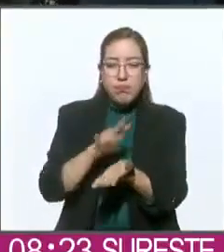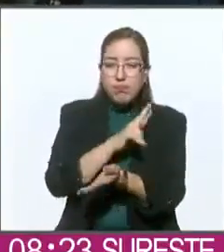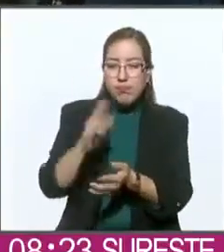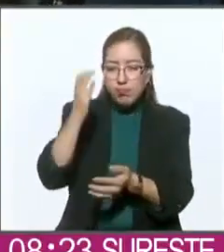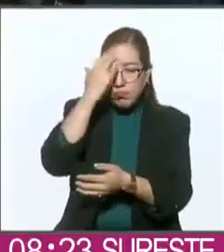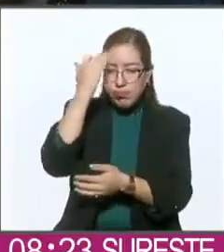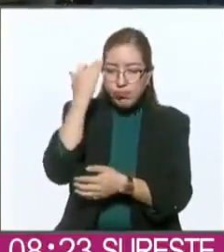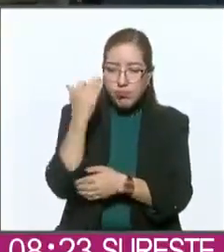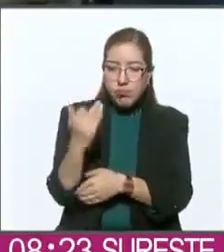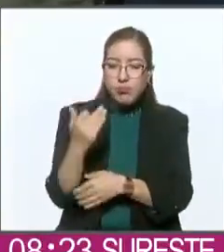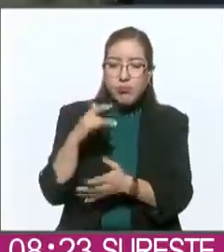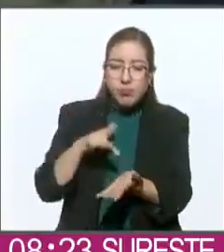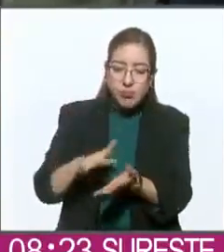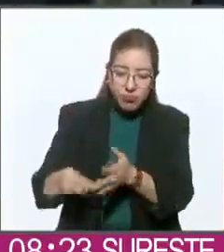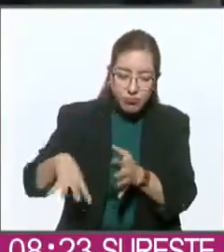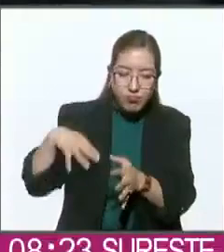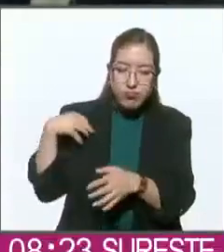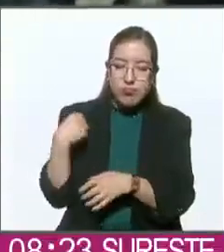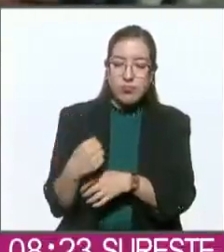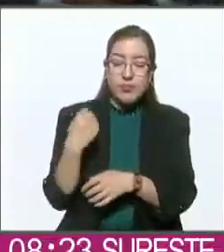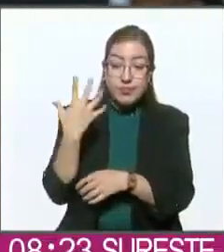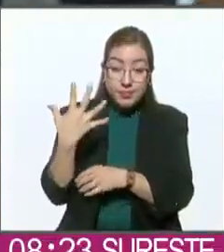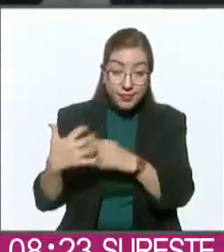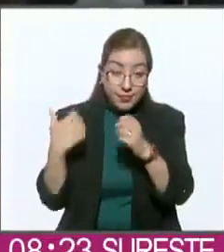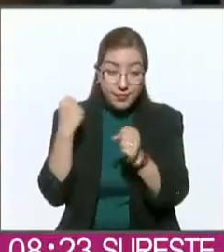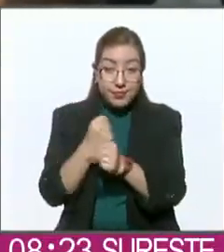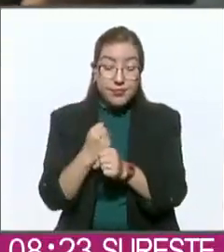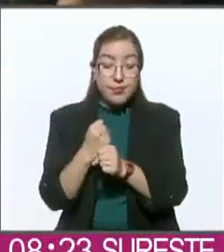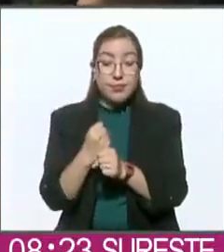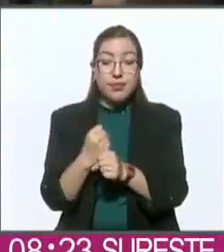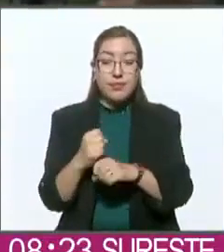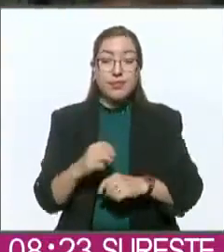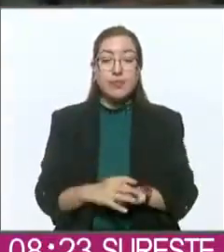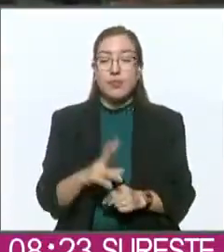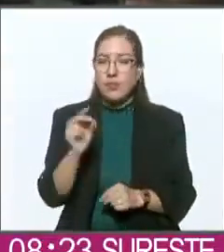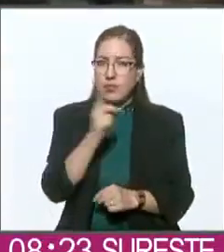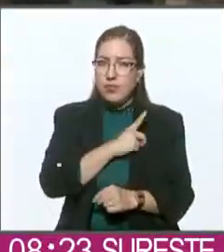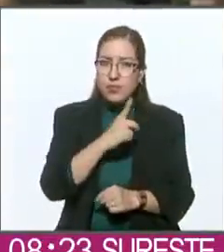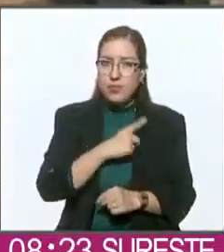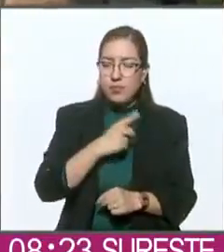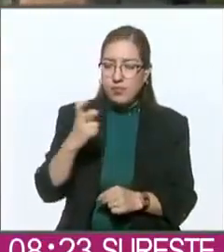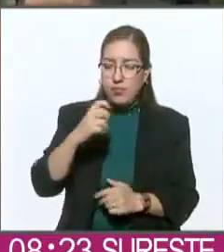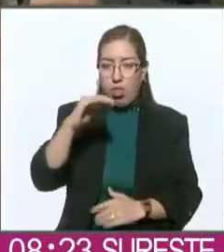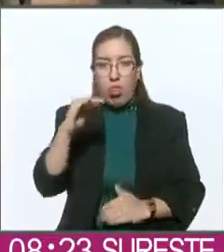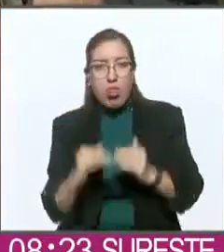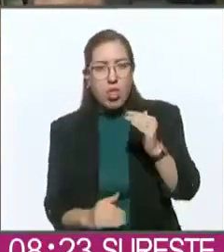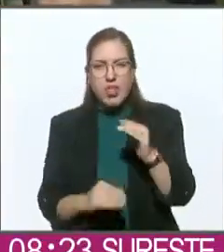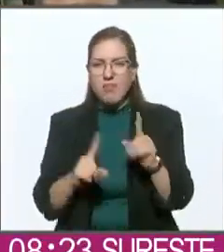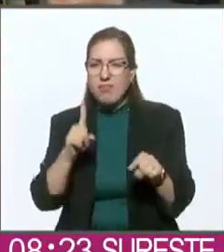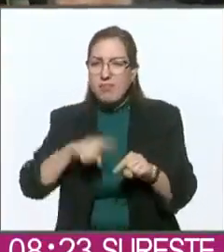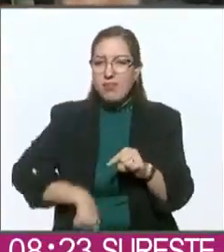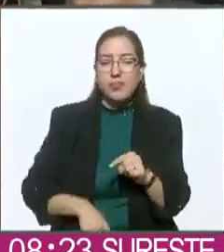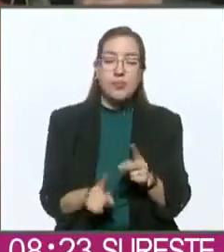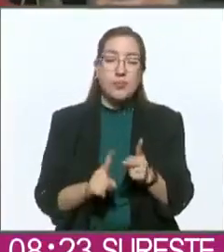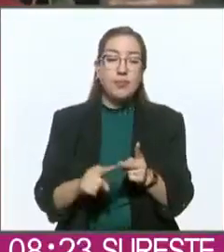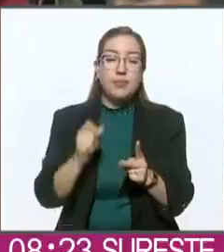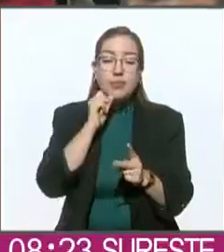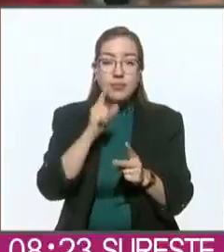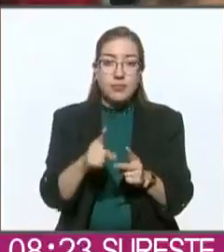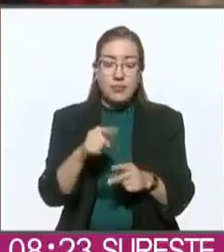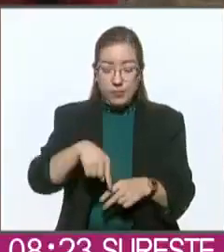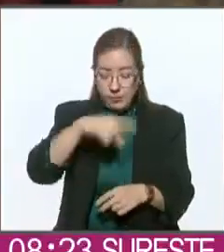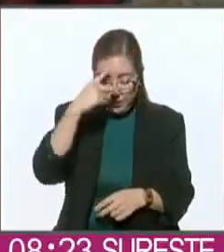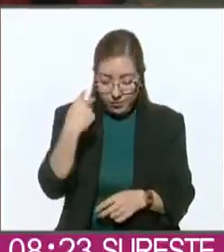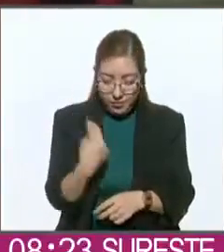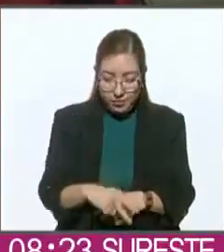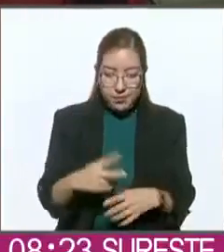estos 5 años, que se reflejan no solamente en el haber cerrado la brecha de desigualdad, el erradicar en nuestro